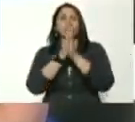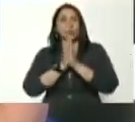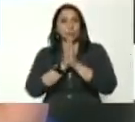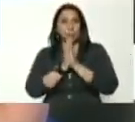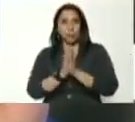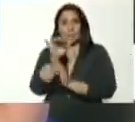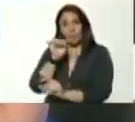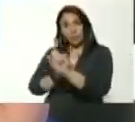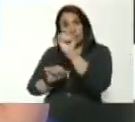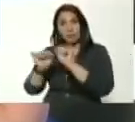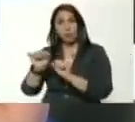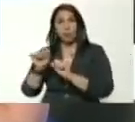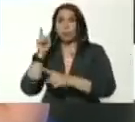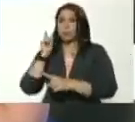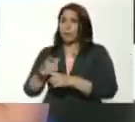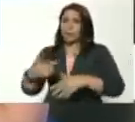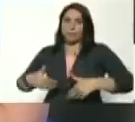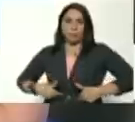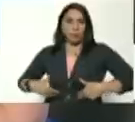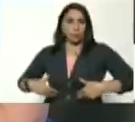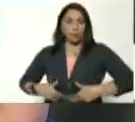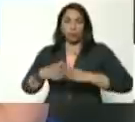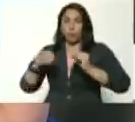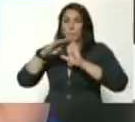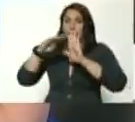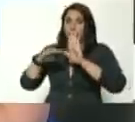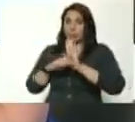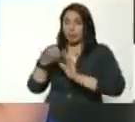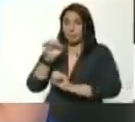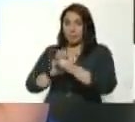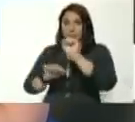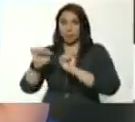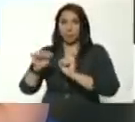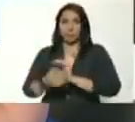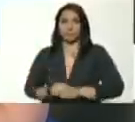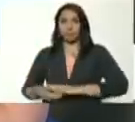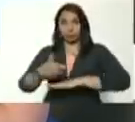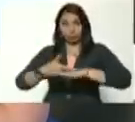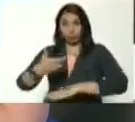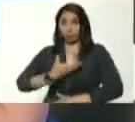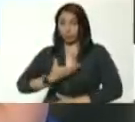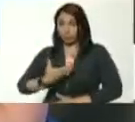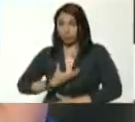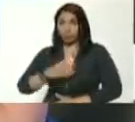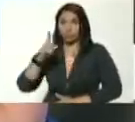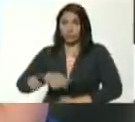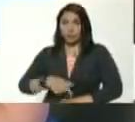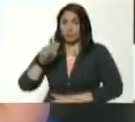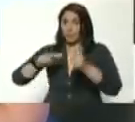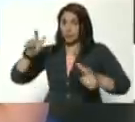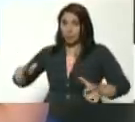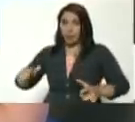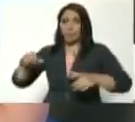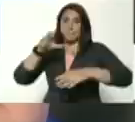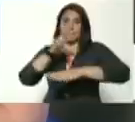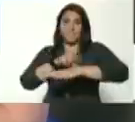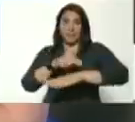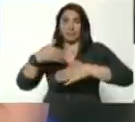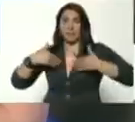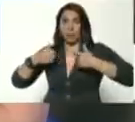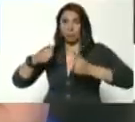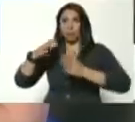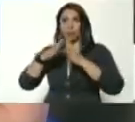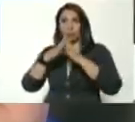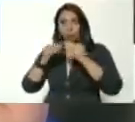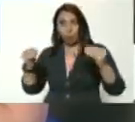prevención, a redoblar los esfuerzos en las medidas de prevención, gobernadores, alcaldes, personal médico de salud y a todos